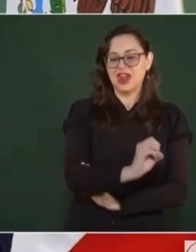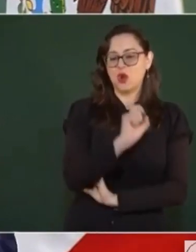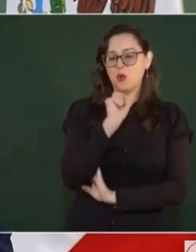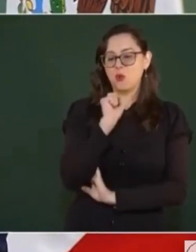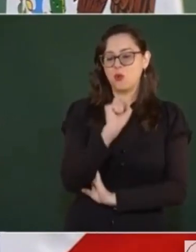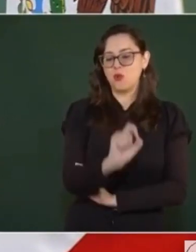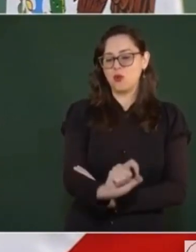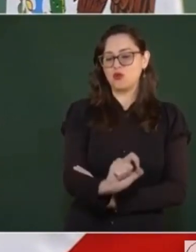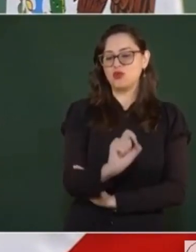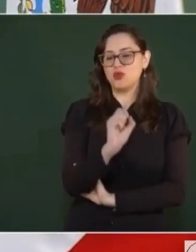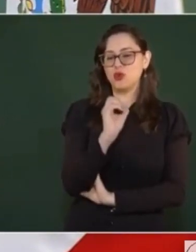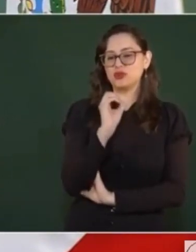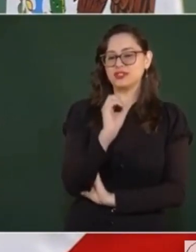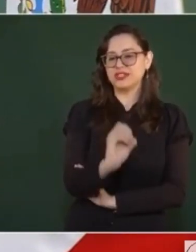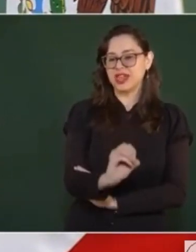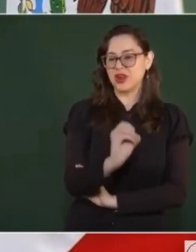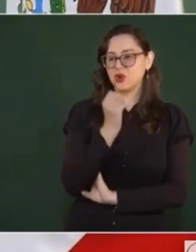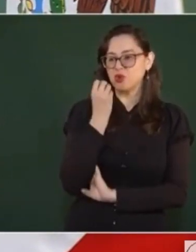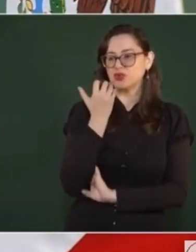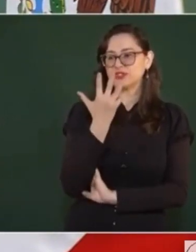Pero